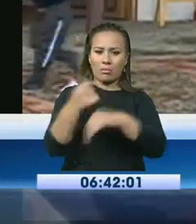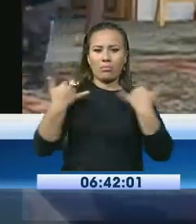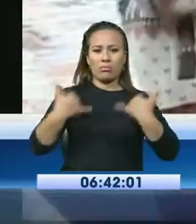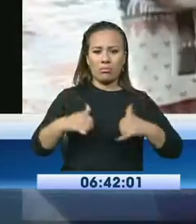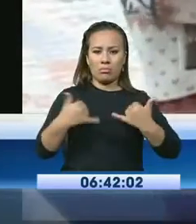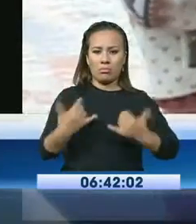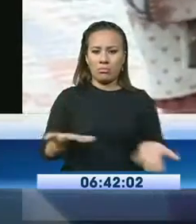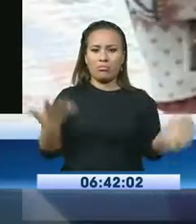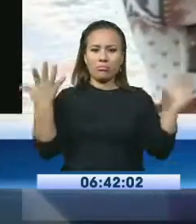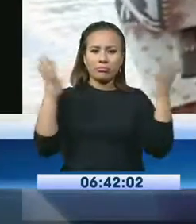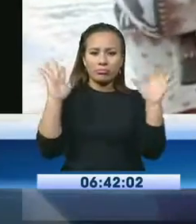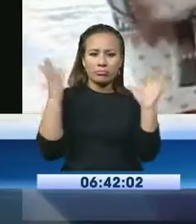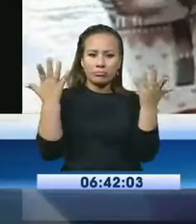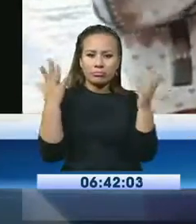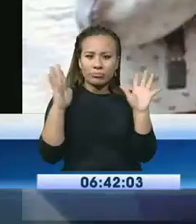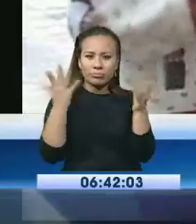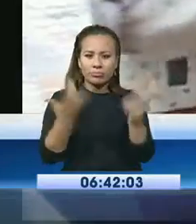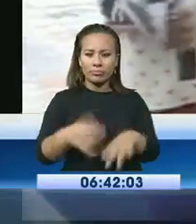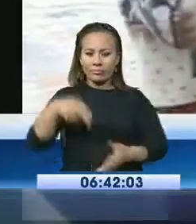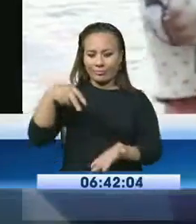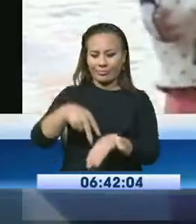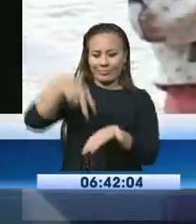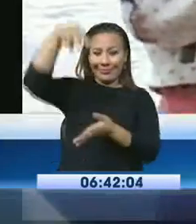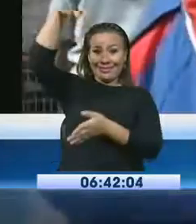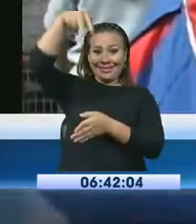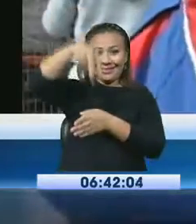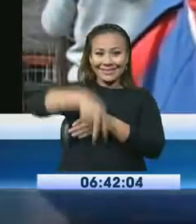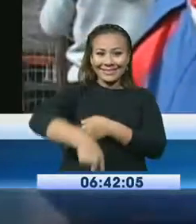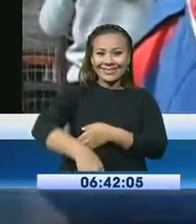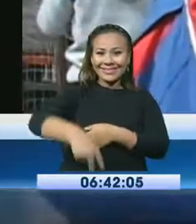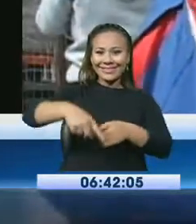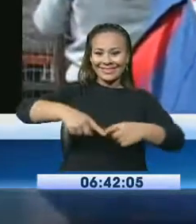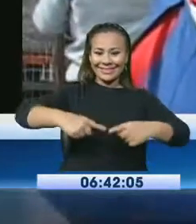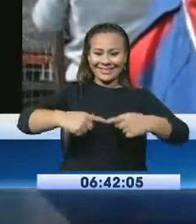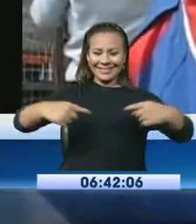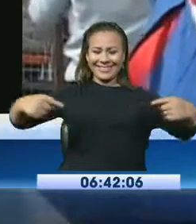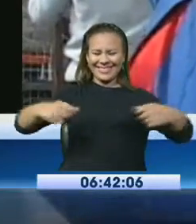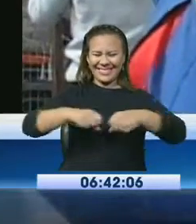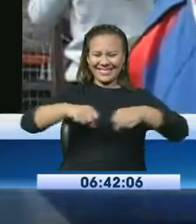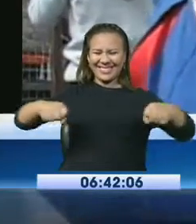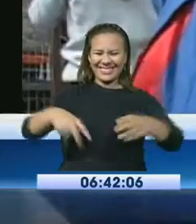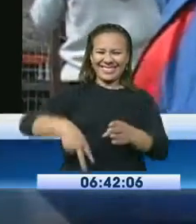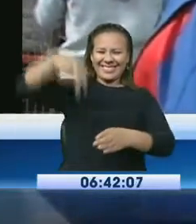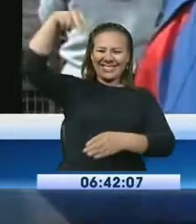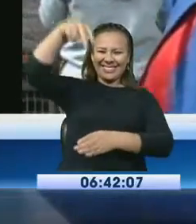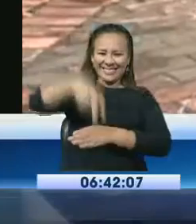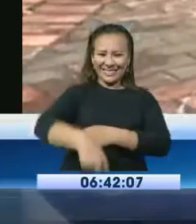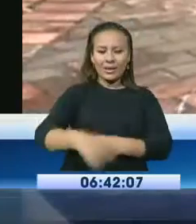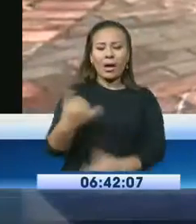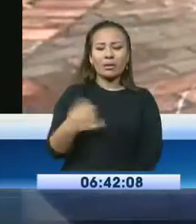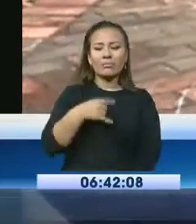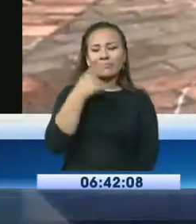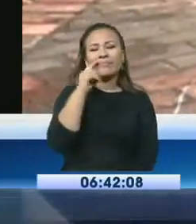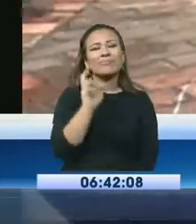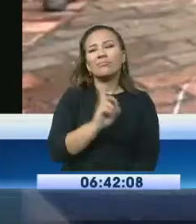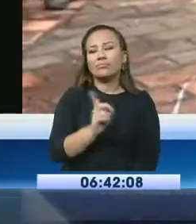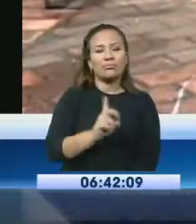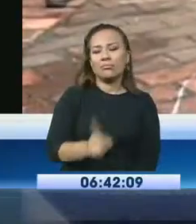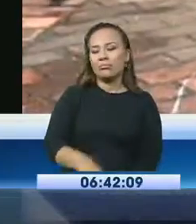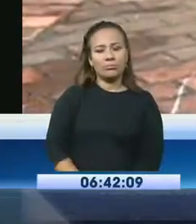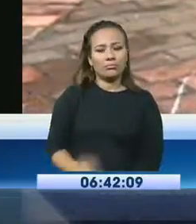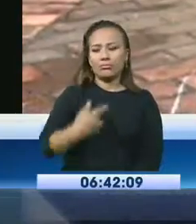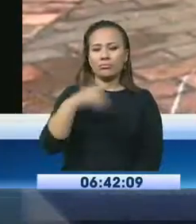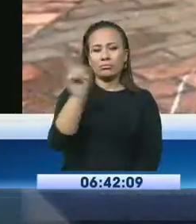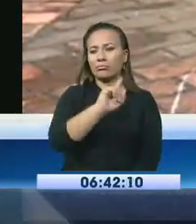la actividad que realiza vamos saltarnos el elástico hasta una altura sin embargo los mismos ahora difícilmente tienen esta